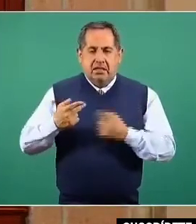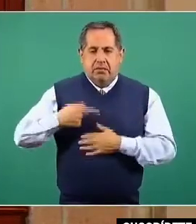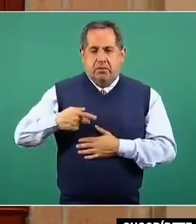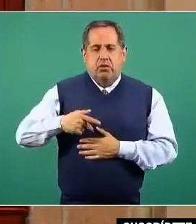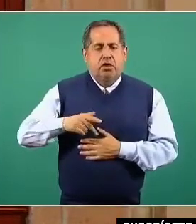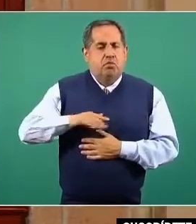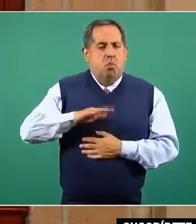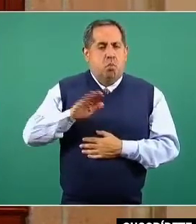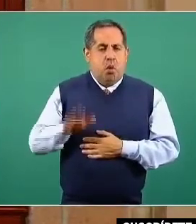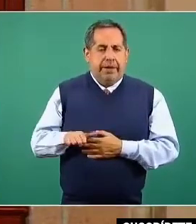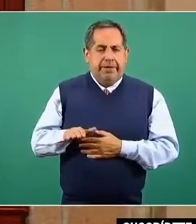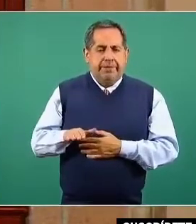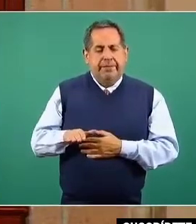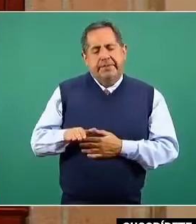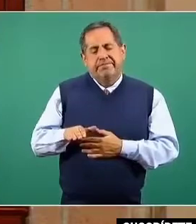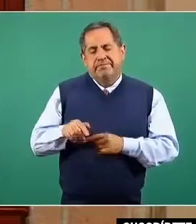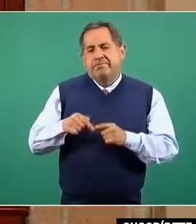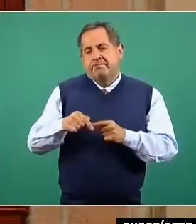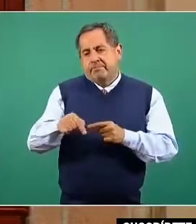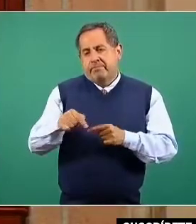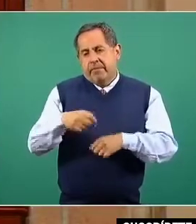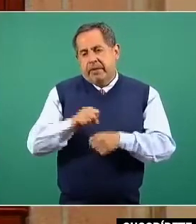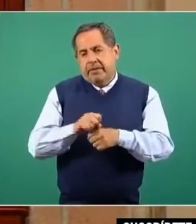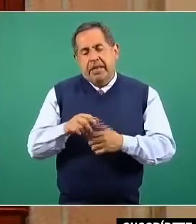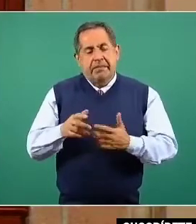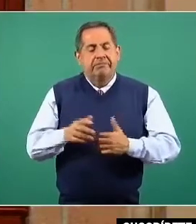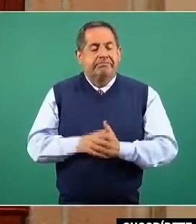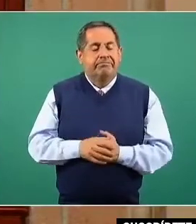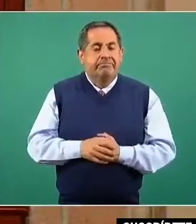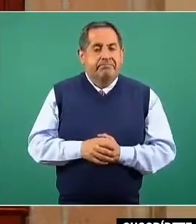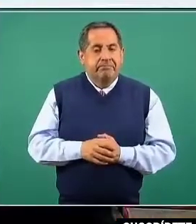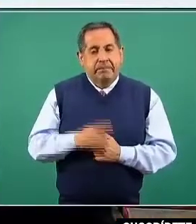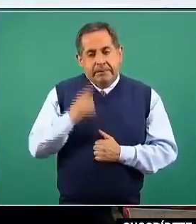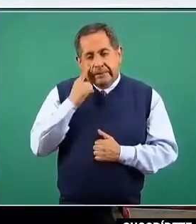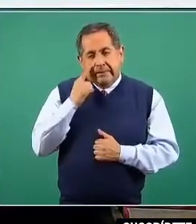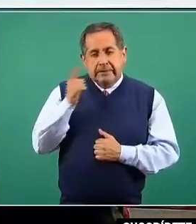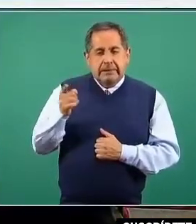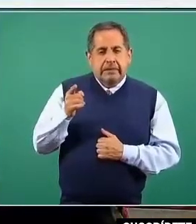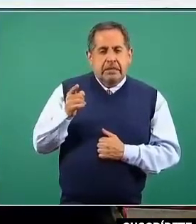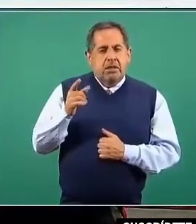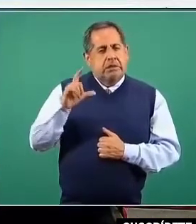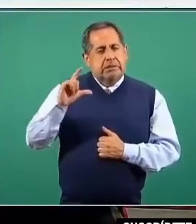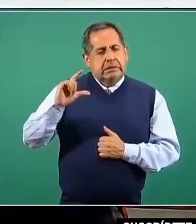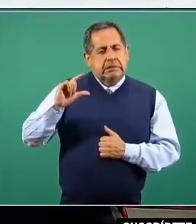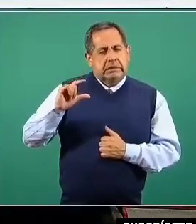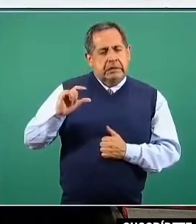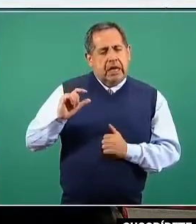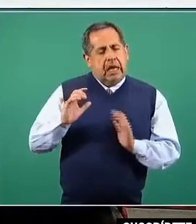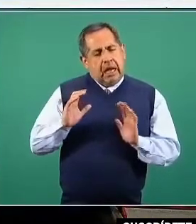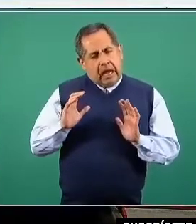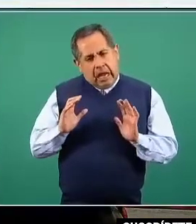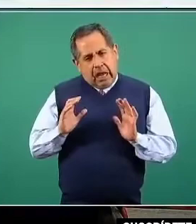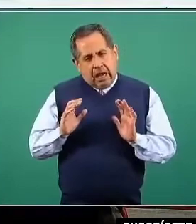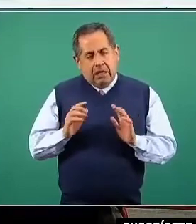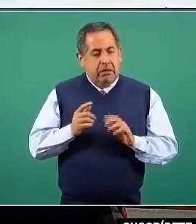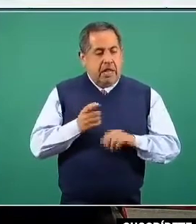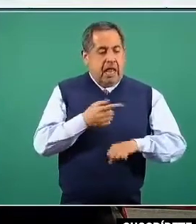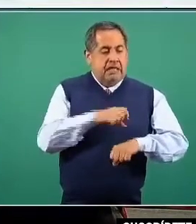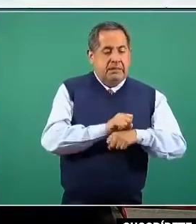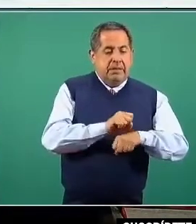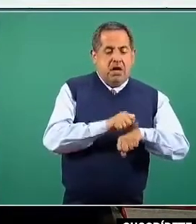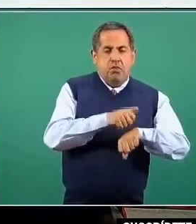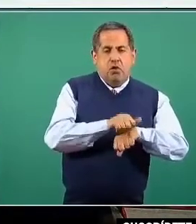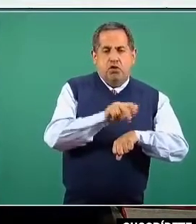semana epidemiológica número 1. Hemos visto cómo este porcentaje ha ido disminuyendo a partir de la semana 18 del